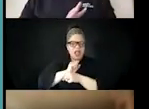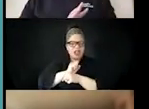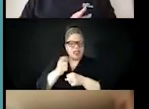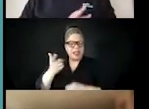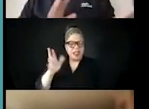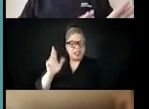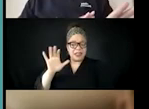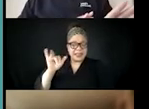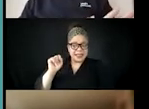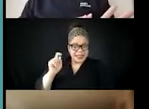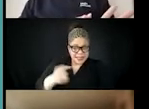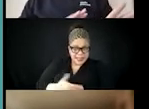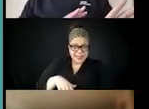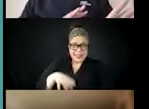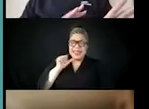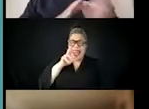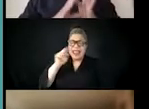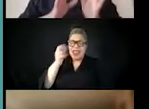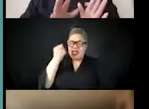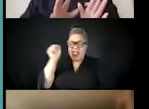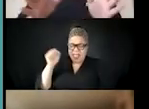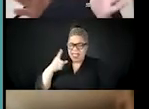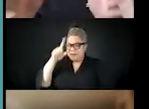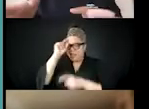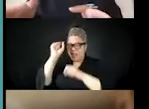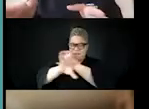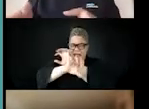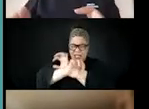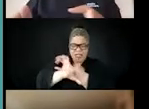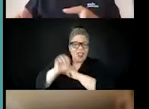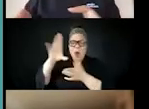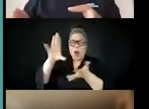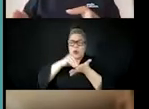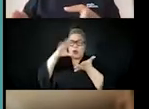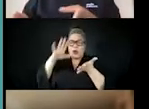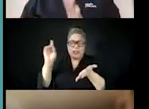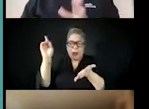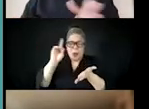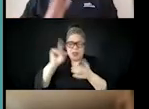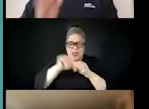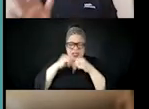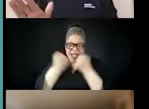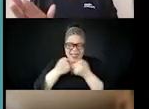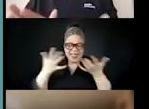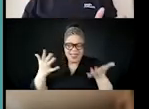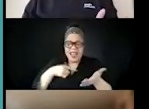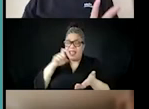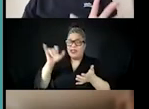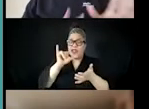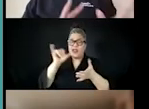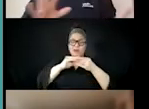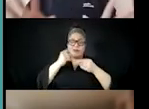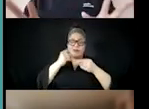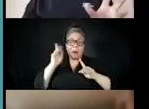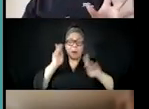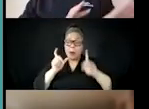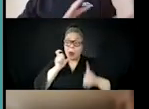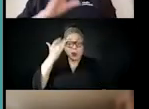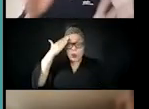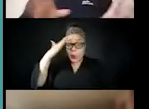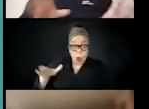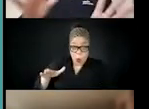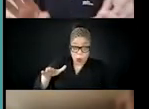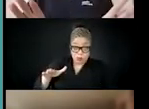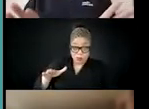radicales como las panteras a los estudiantes para una sociedad democrática eran